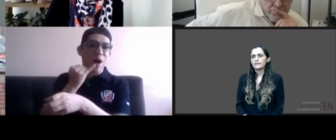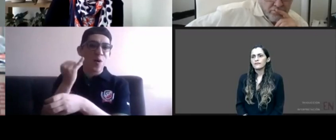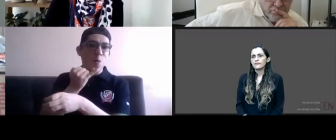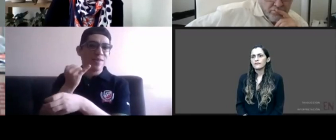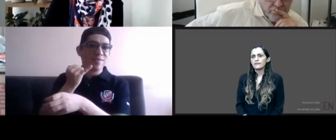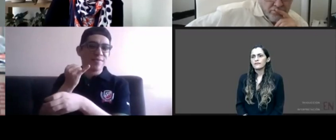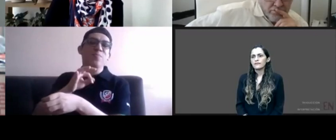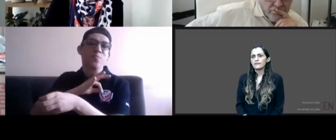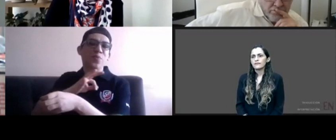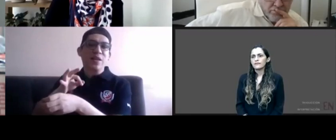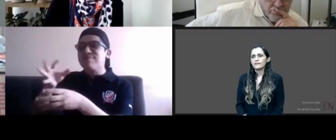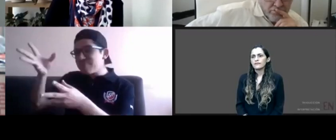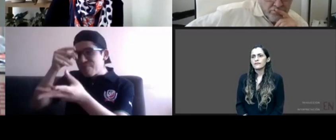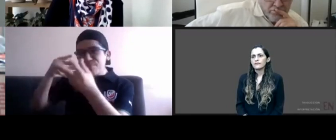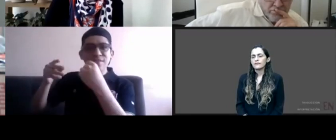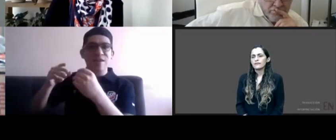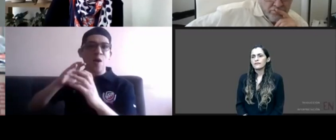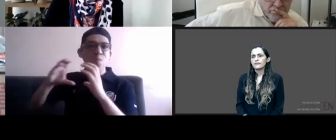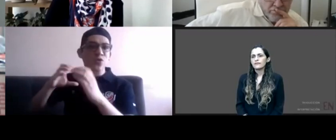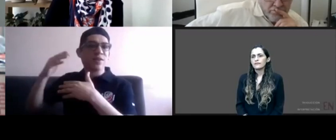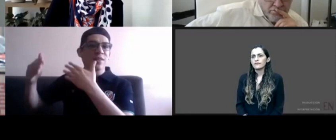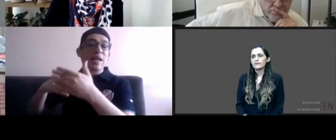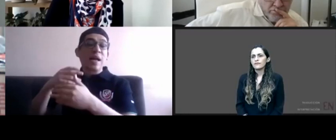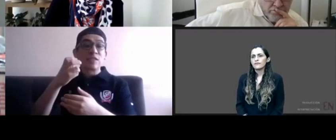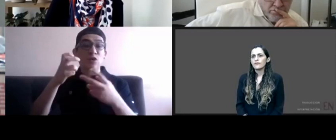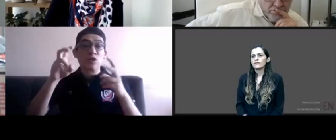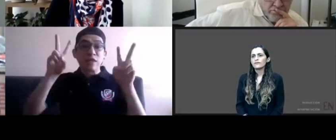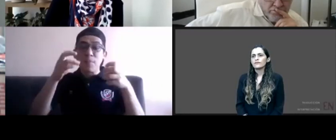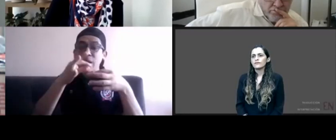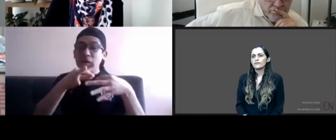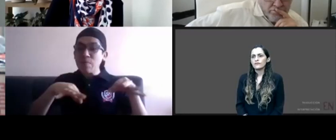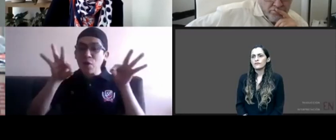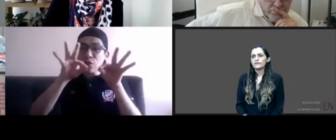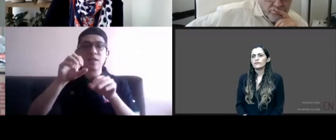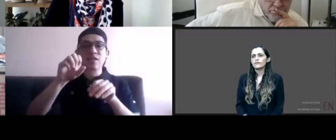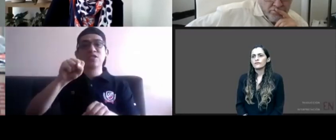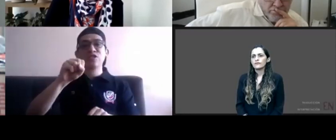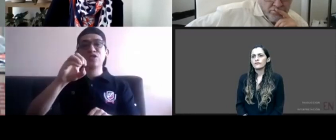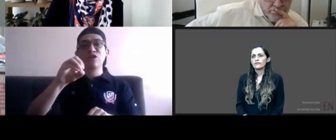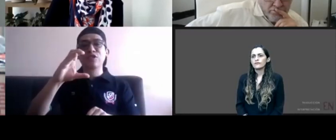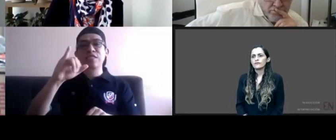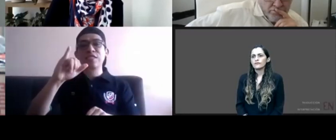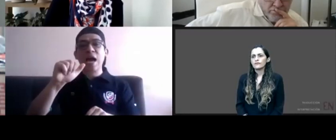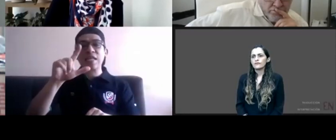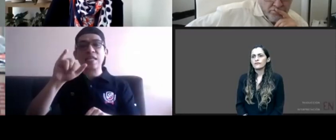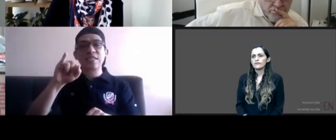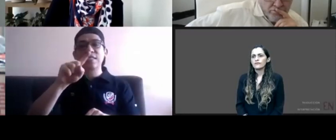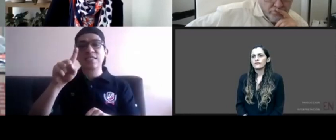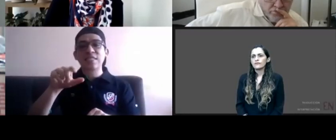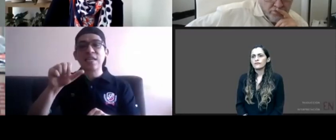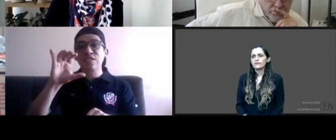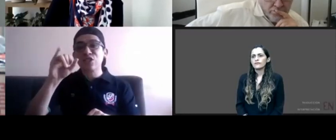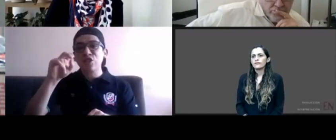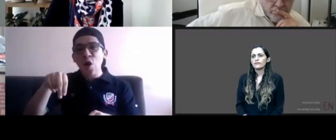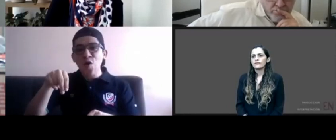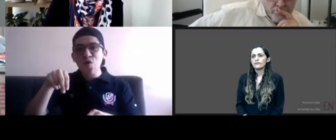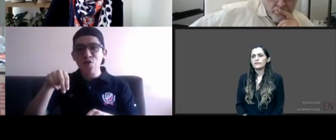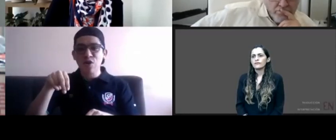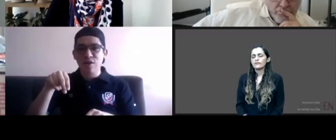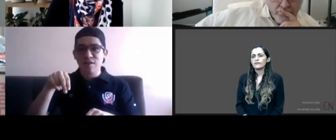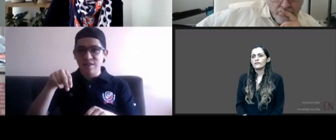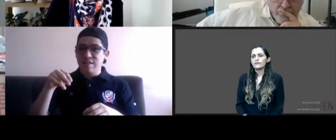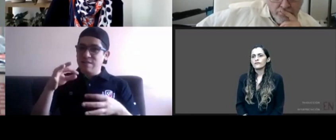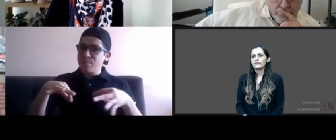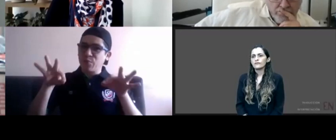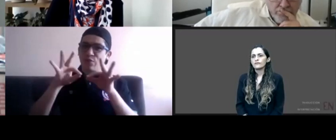con la comunidad sorda. Con ellos aprendí gracias a mi idioma, gracias a mi lengua. Ahí fue donde tuve mucho desarrollo. ¿Por qué? Porque